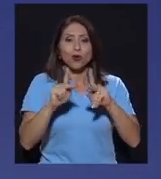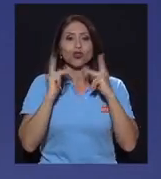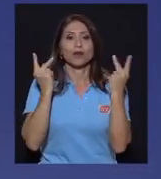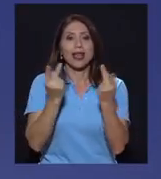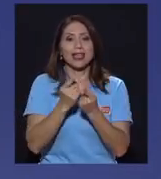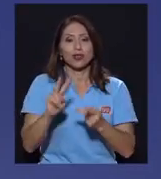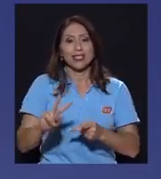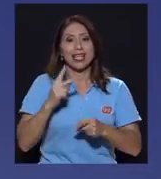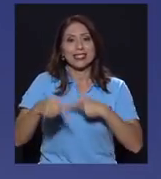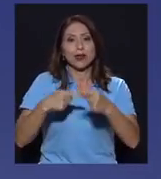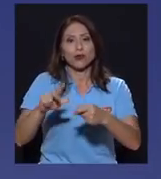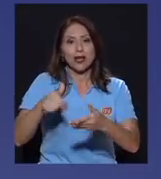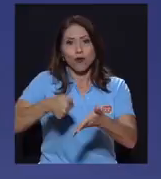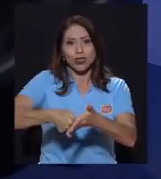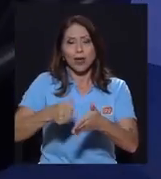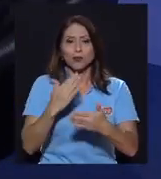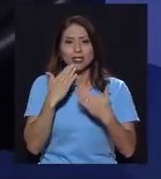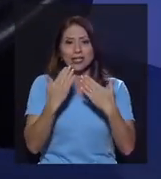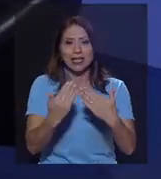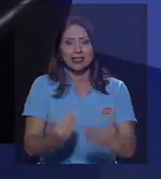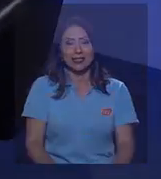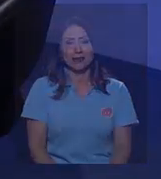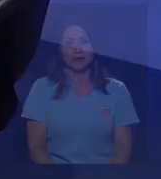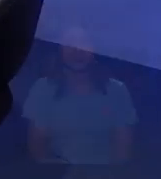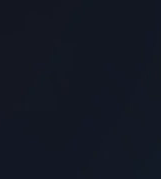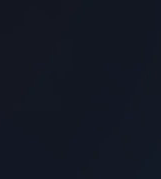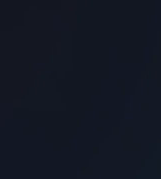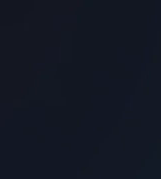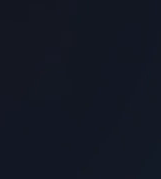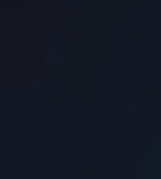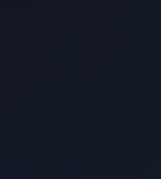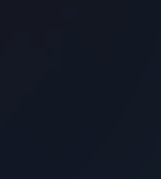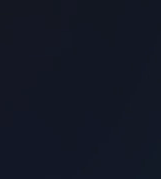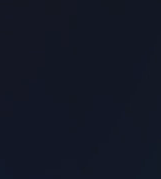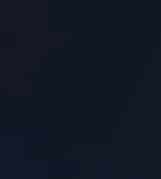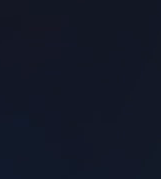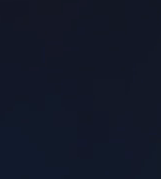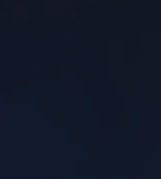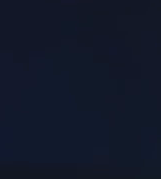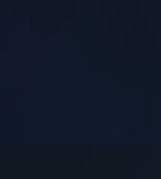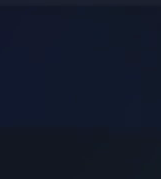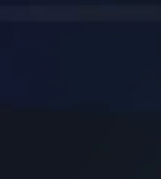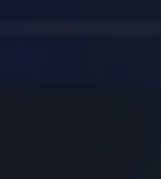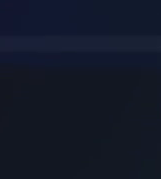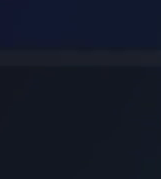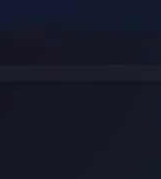partidos que está en segunda ronda muchas gracias i